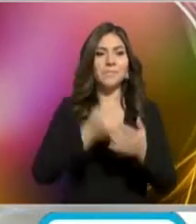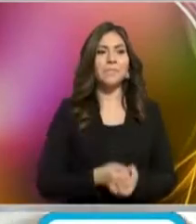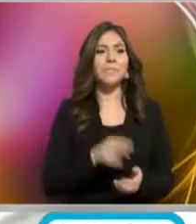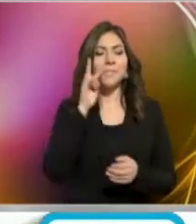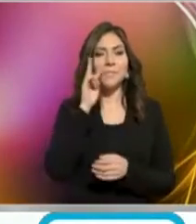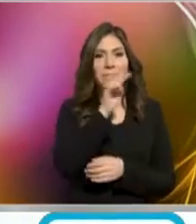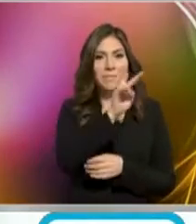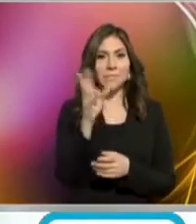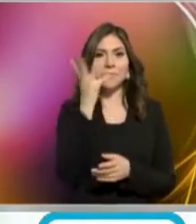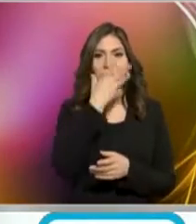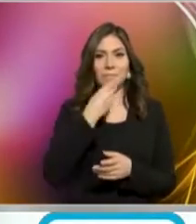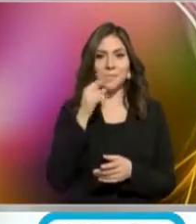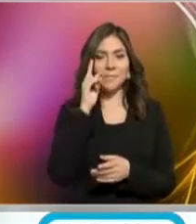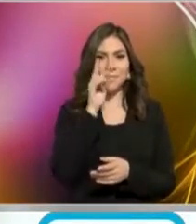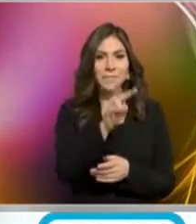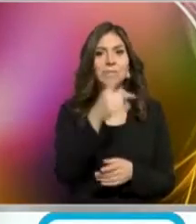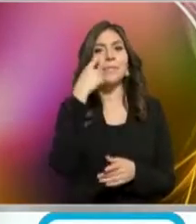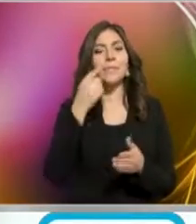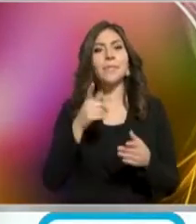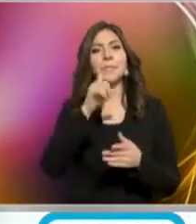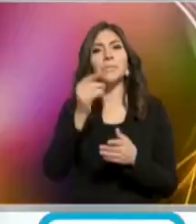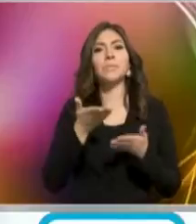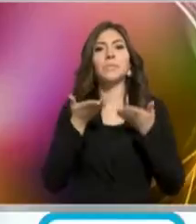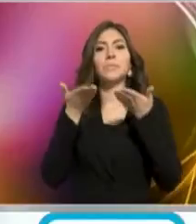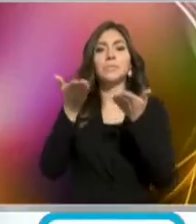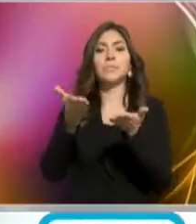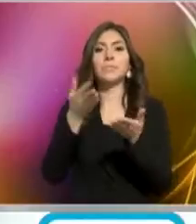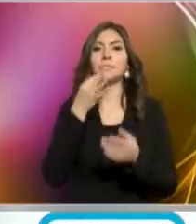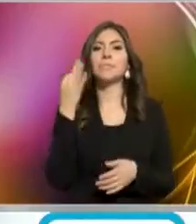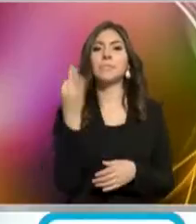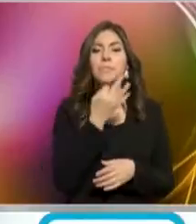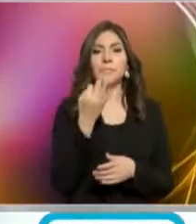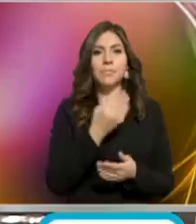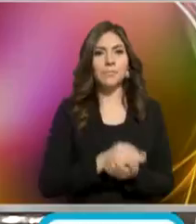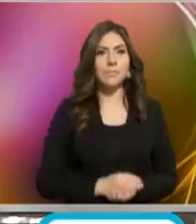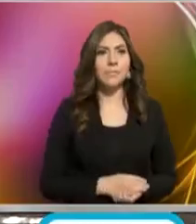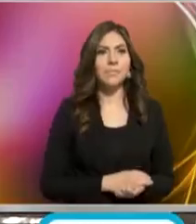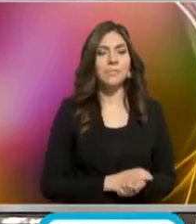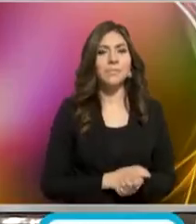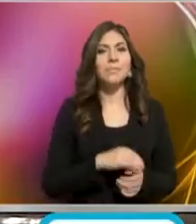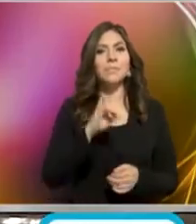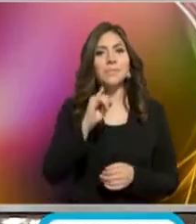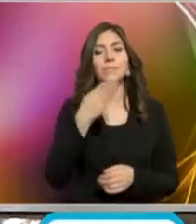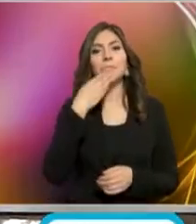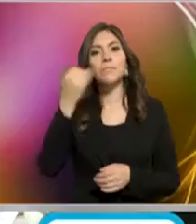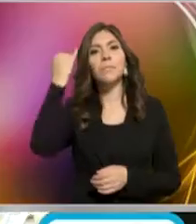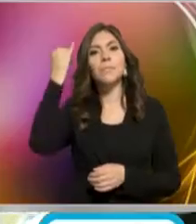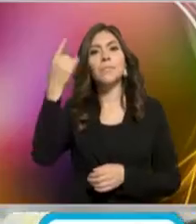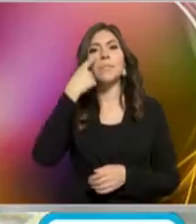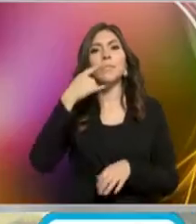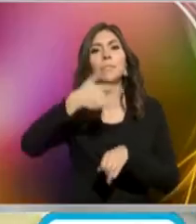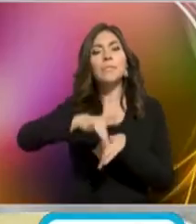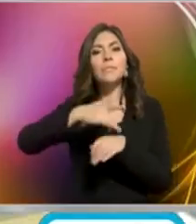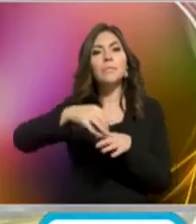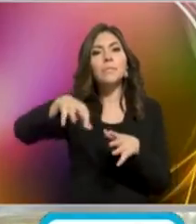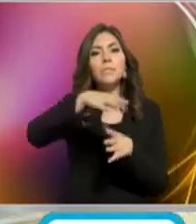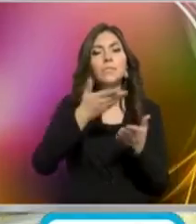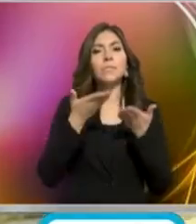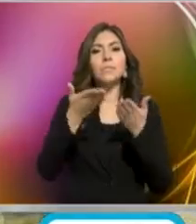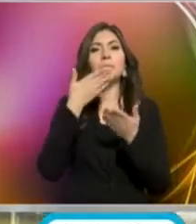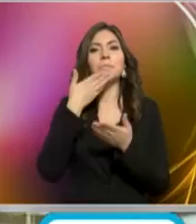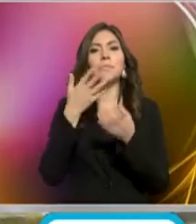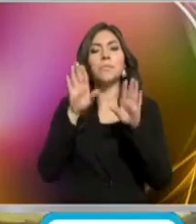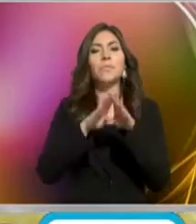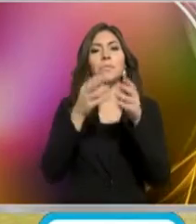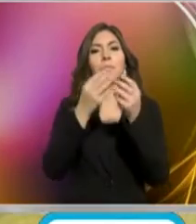Mira, nada Qué bárbaro, lo más. meten al horno esto y queda tremendo. qué buen tip. ¿No? Es un tip Para que se gratine. Que se gratine y queda todo